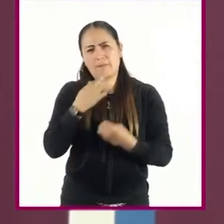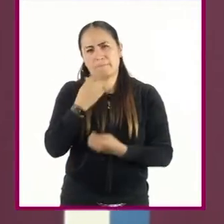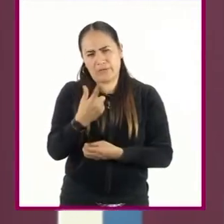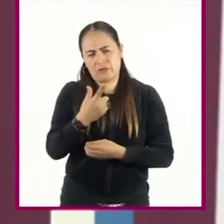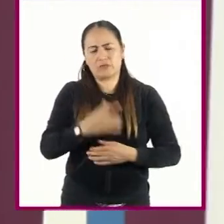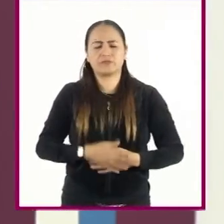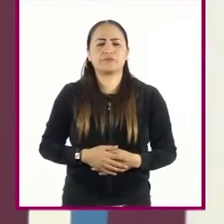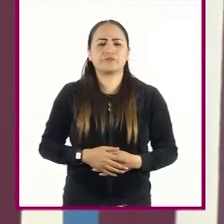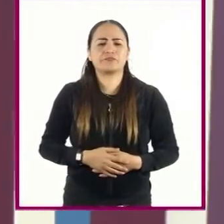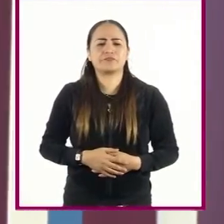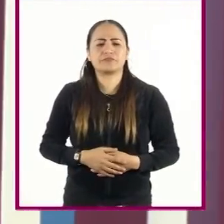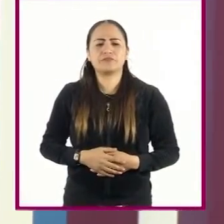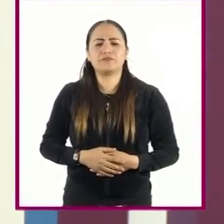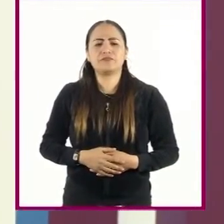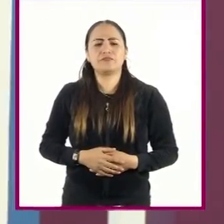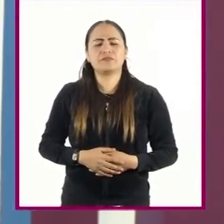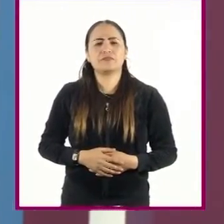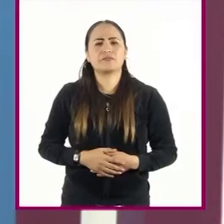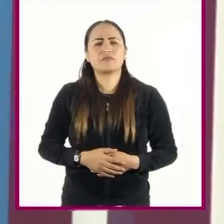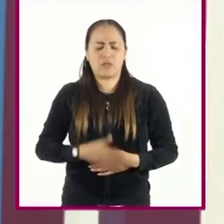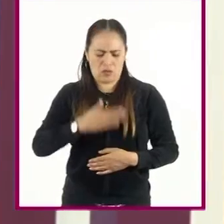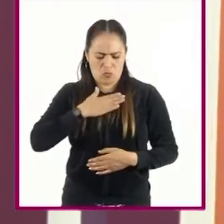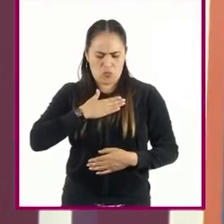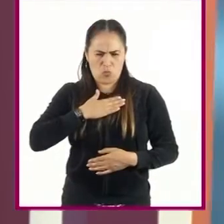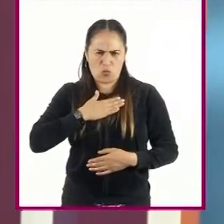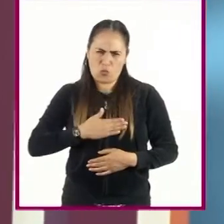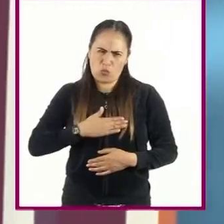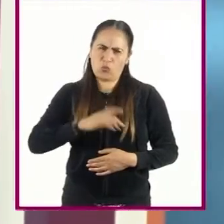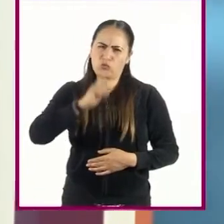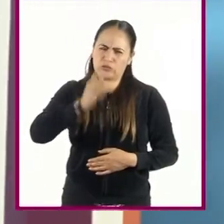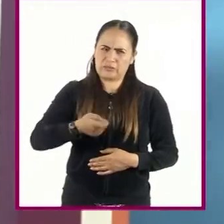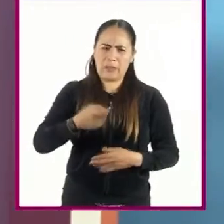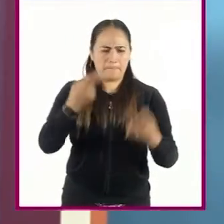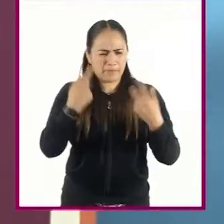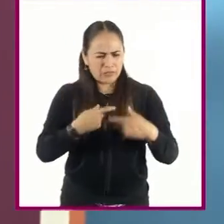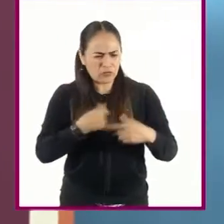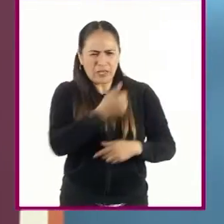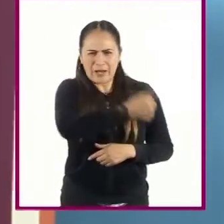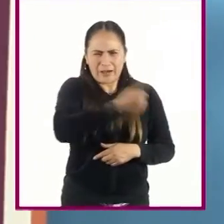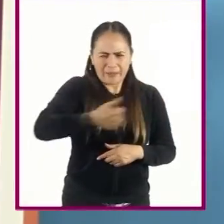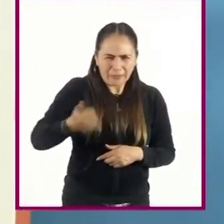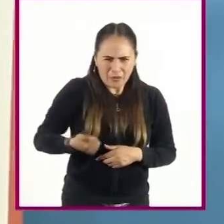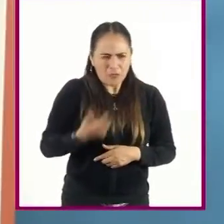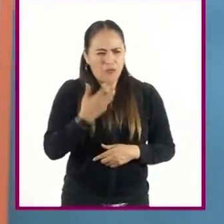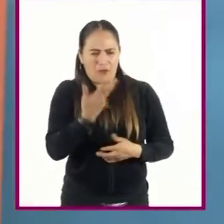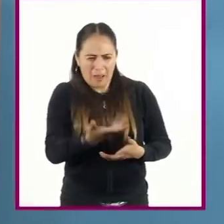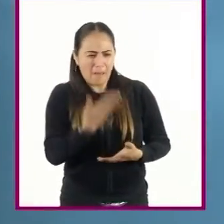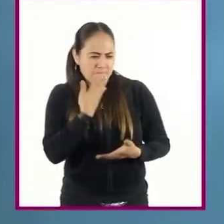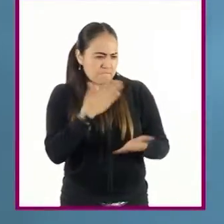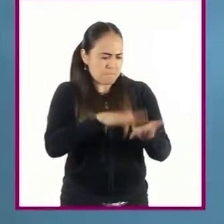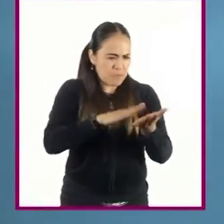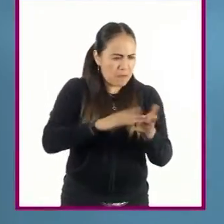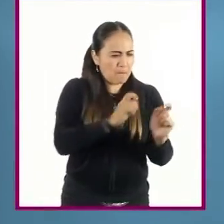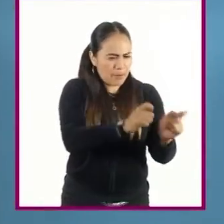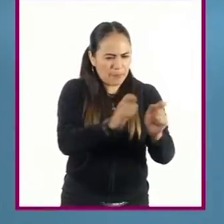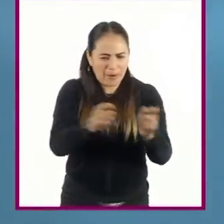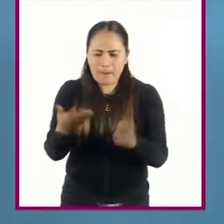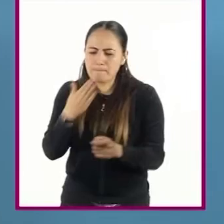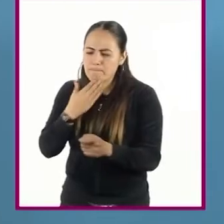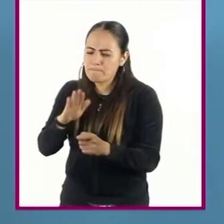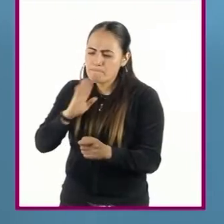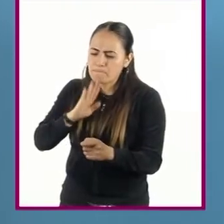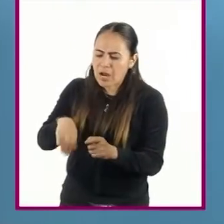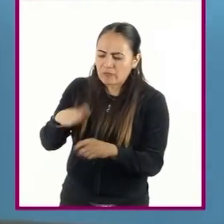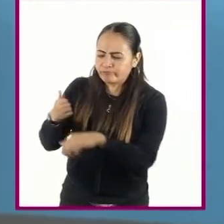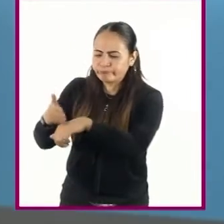Entonces, si la justicia tiene que ver con dar a cada quien lo que merece para lograr su bienestar, tal vez ahora se